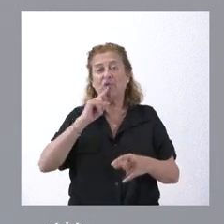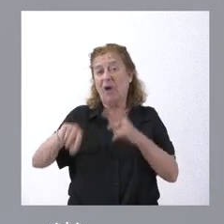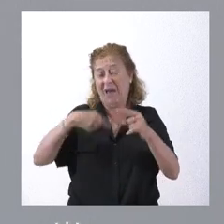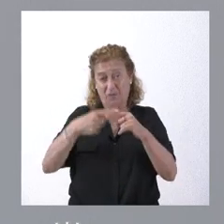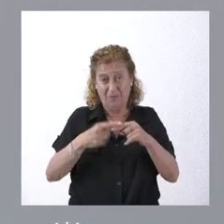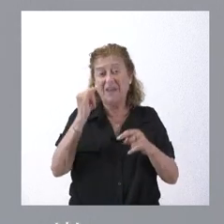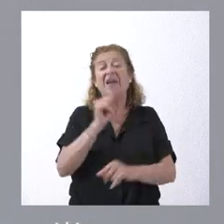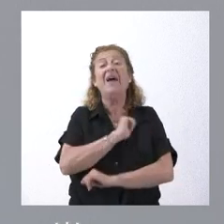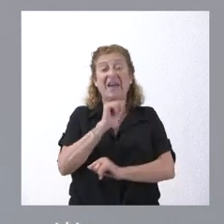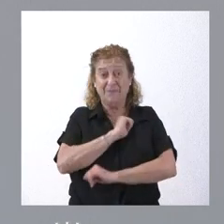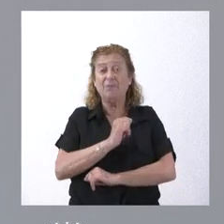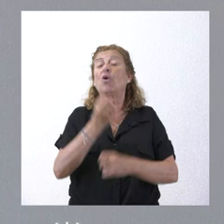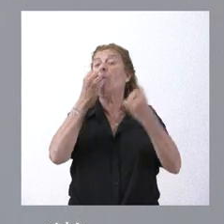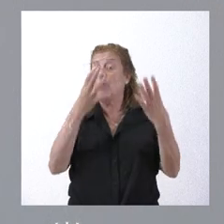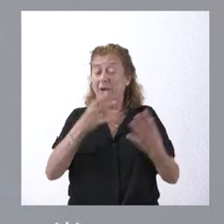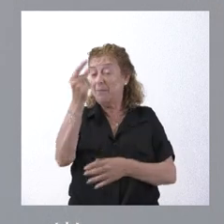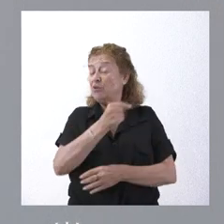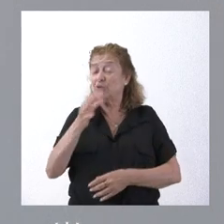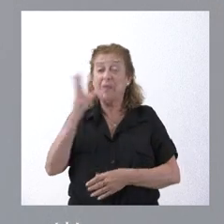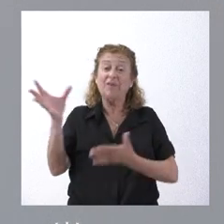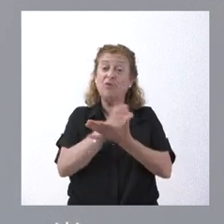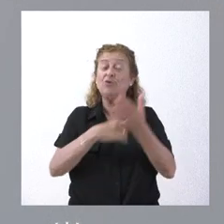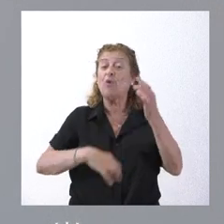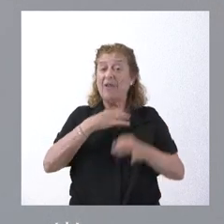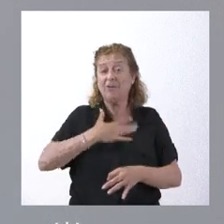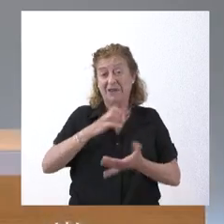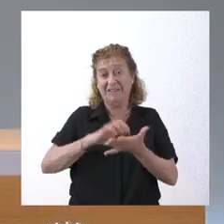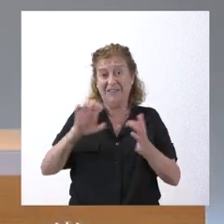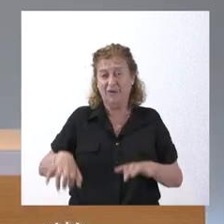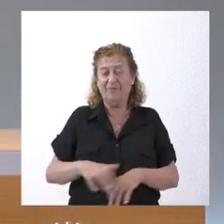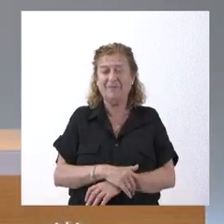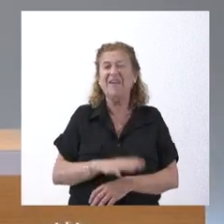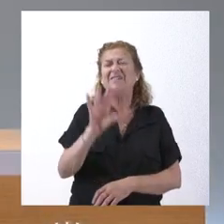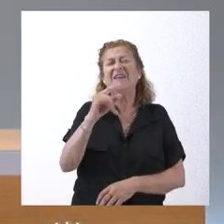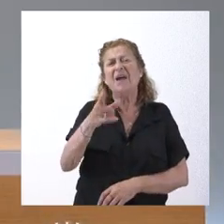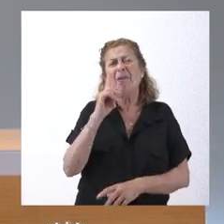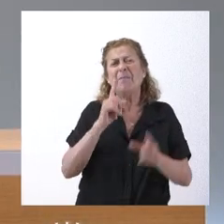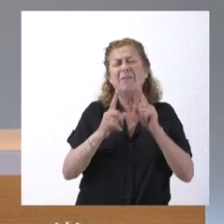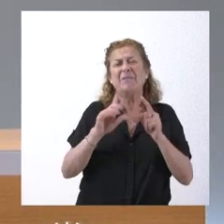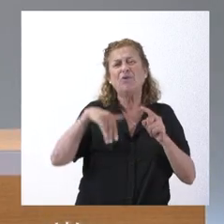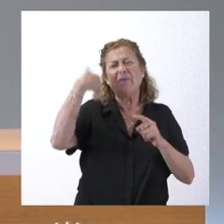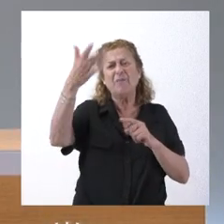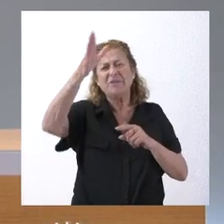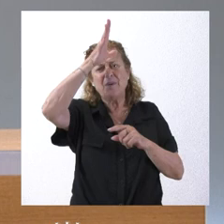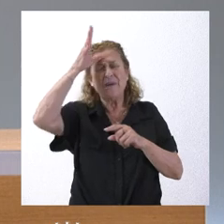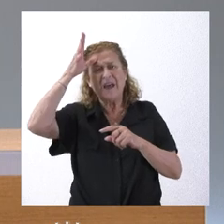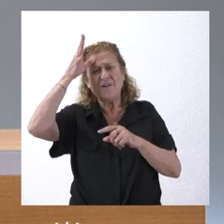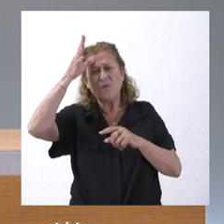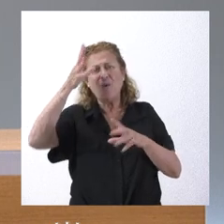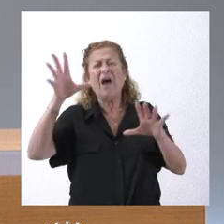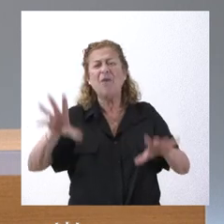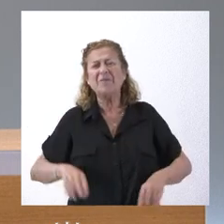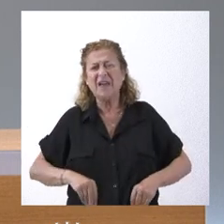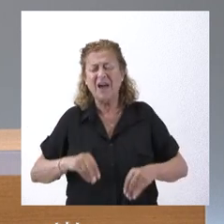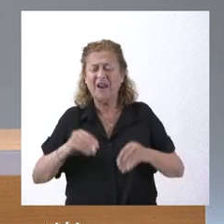y esperamos que sea un buen presupuesto para todos los ciudadanos de Castilla y León. Sí, ¿tienen previsto a la vuelta del verano adoptar el acuerdo del techo